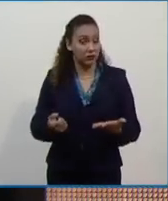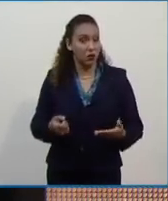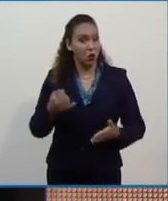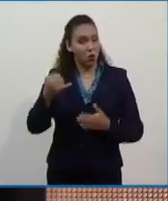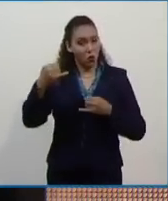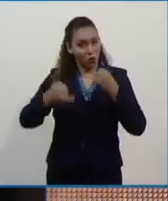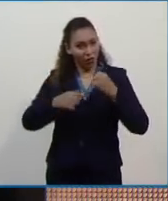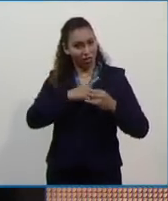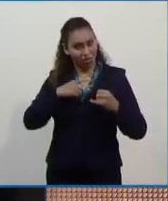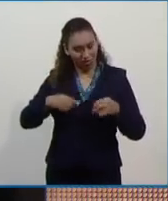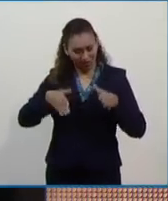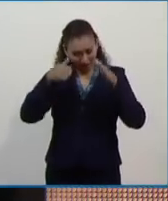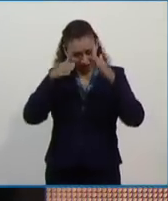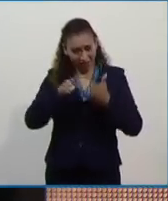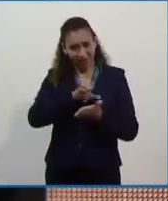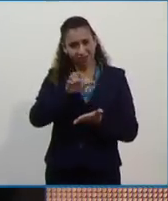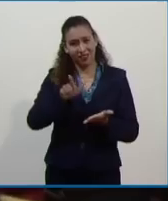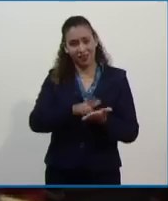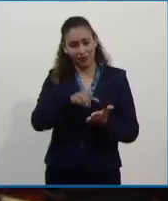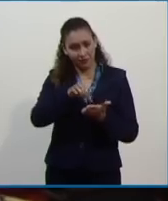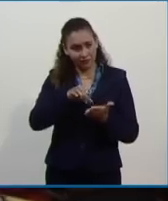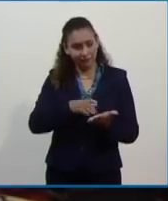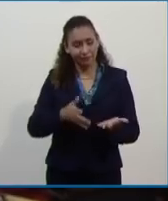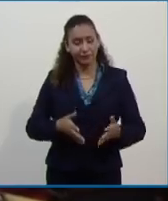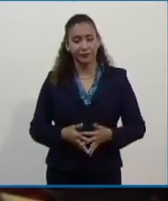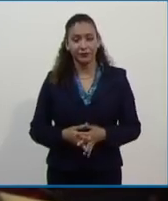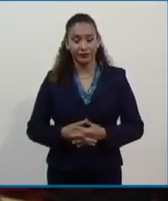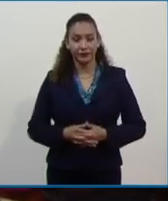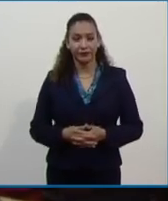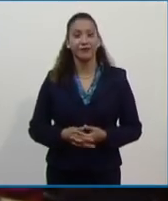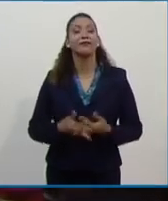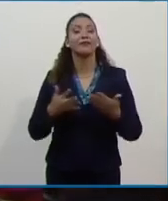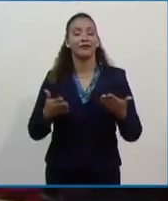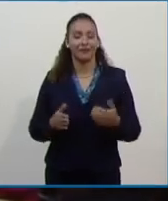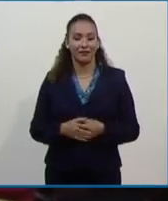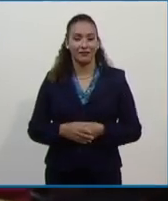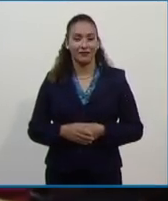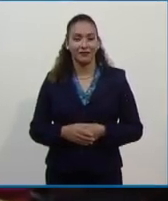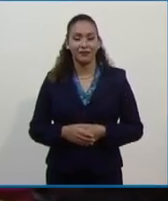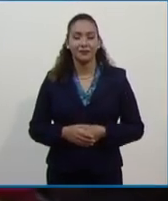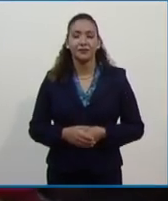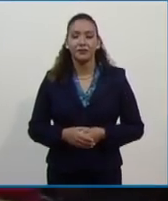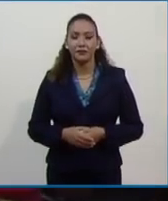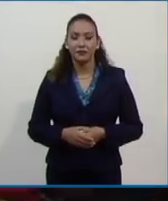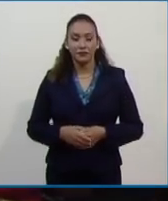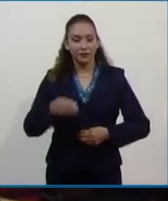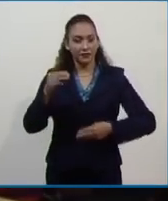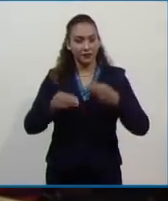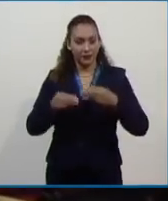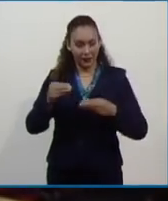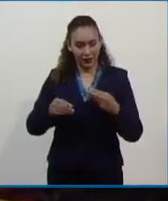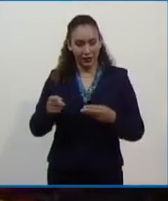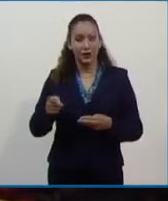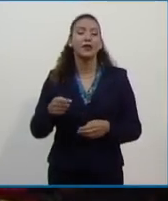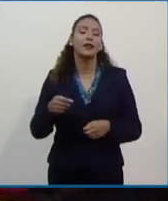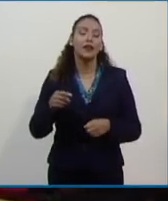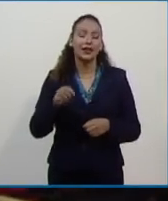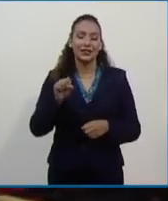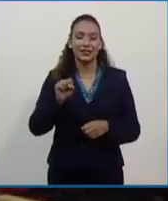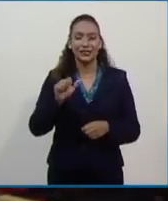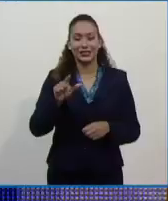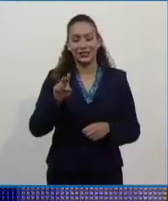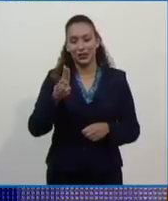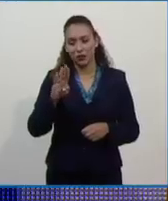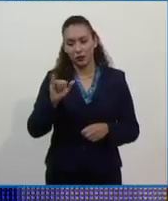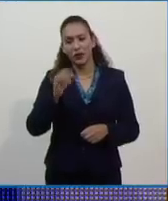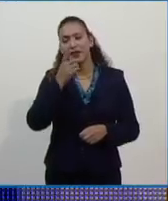muy mexicana soberanía nacional. Por su parte, el magistrado David García Sarubi, del 22º Tribunal Colegiado